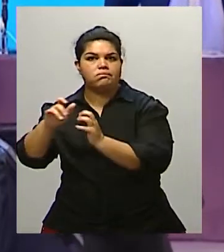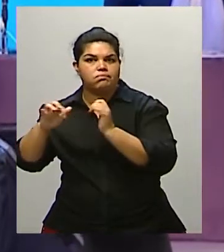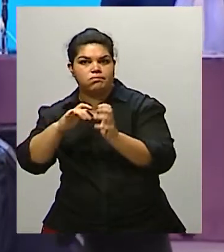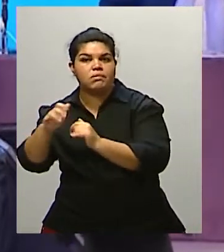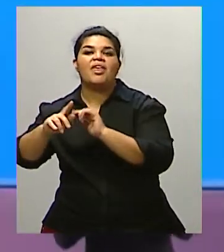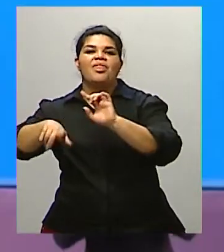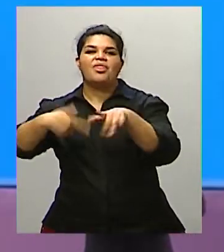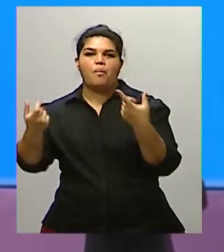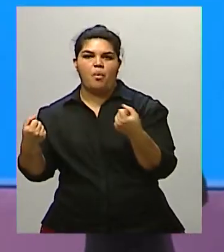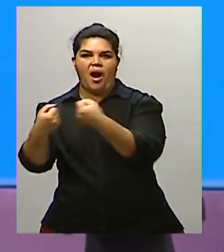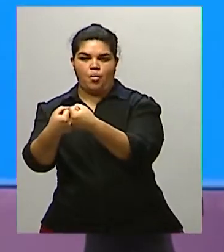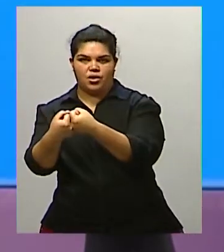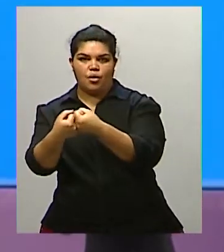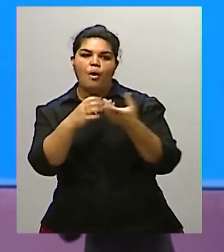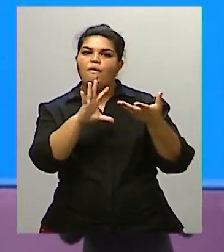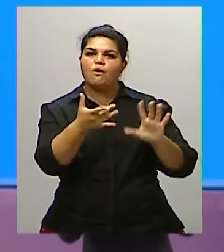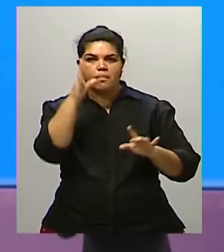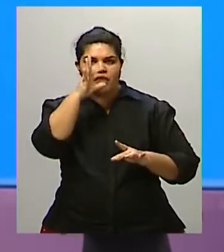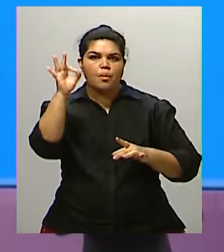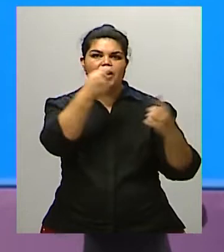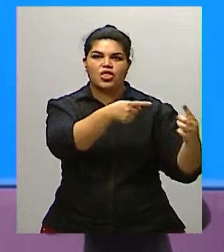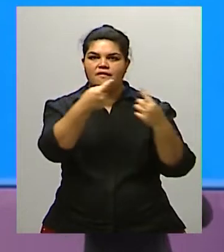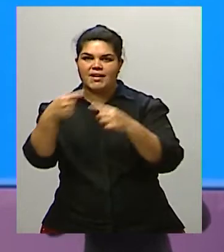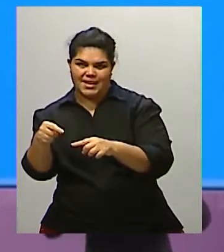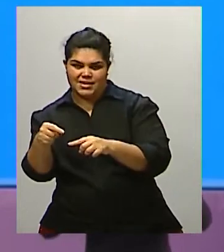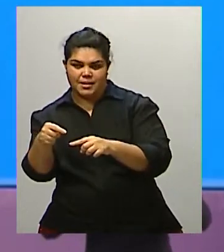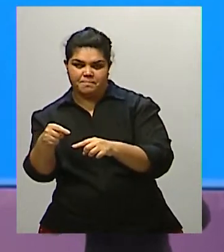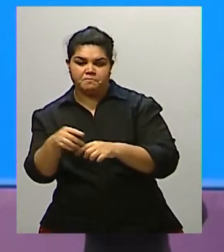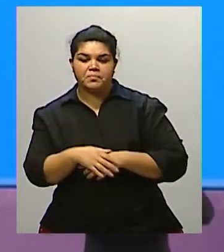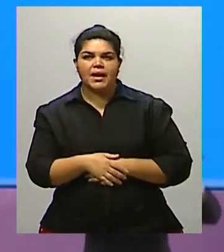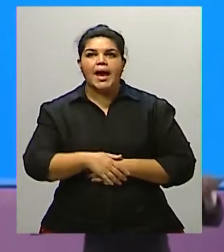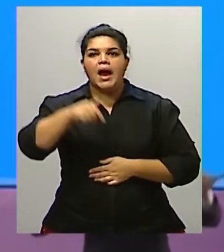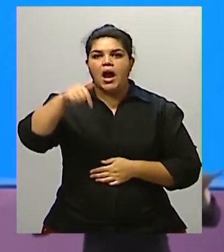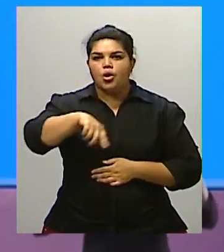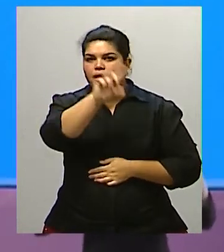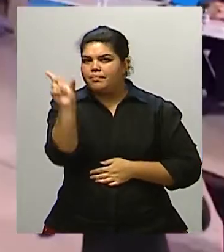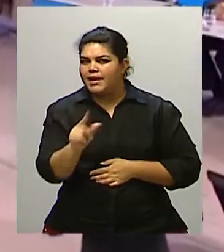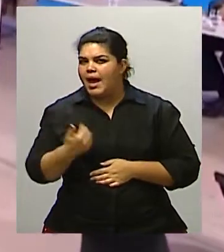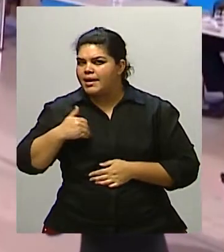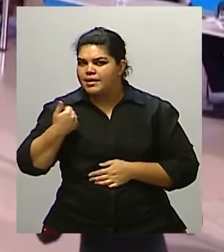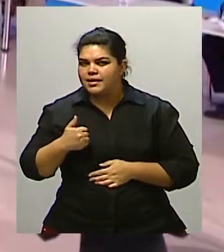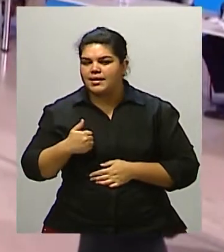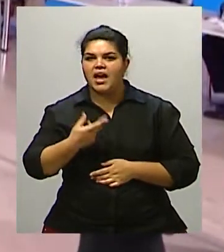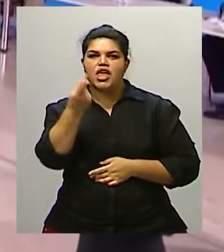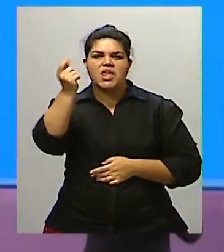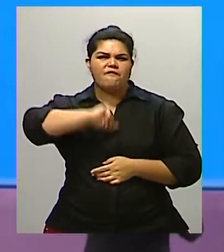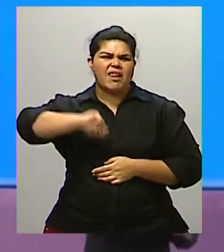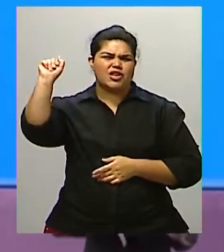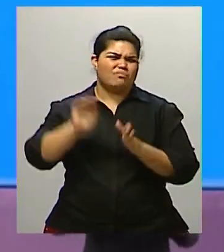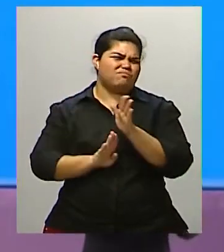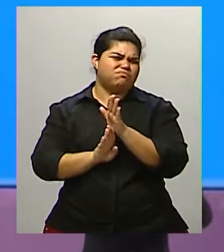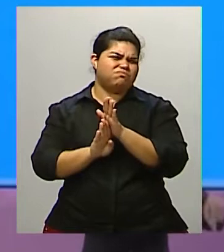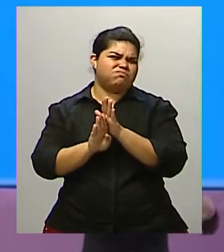críticas como la que vive la Argentina, en situación de aceleración inflacionaria, es muy difícil lograr